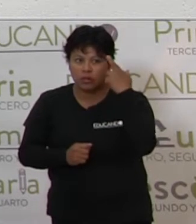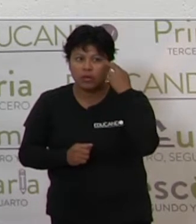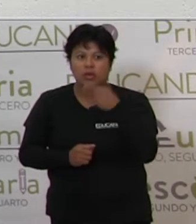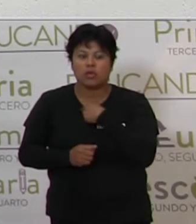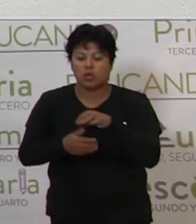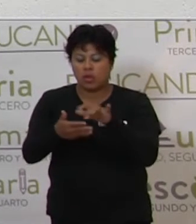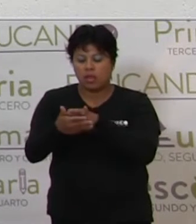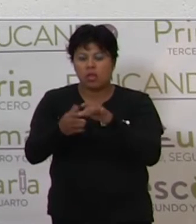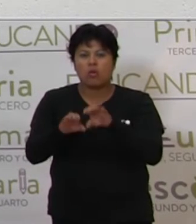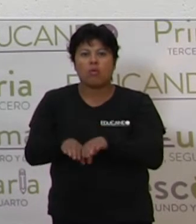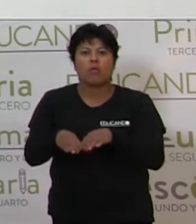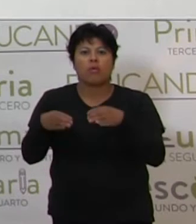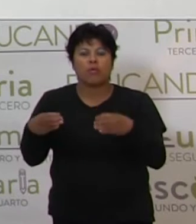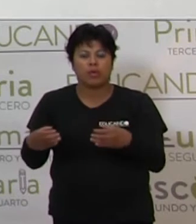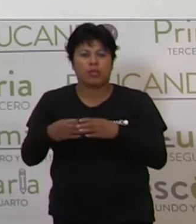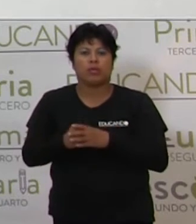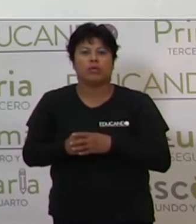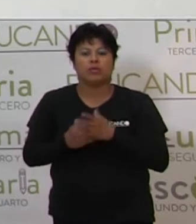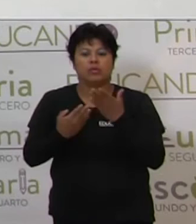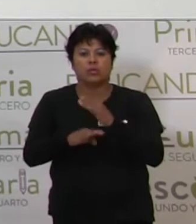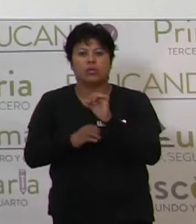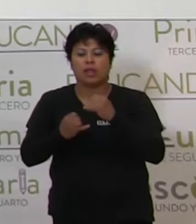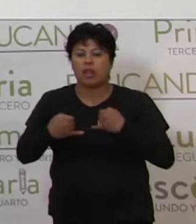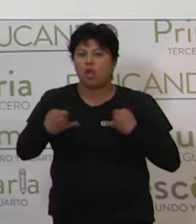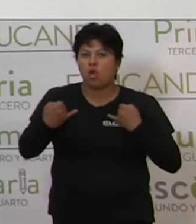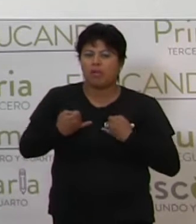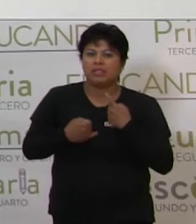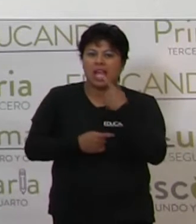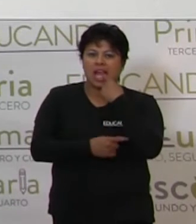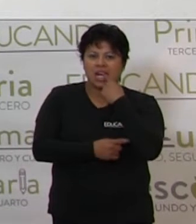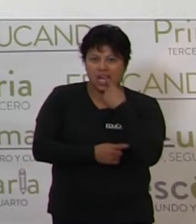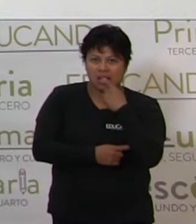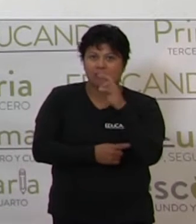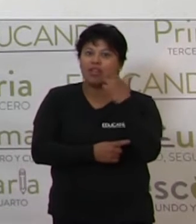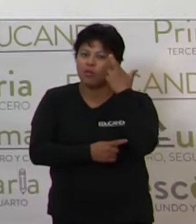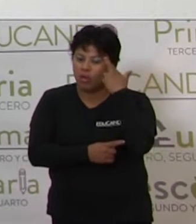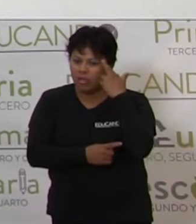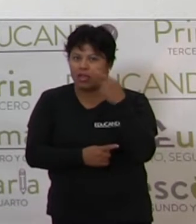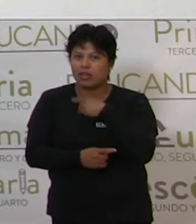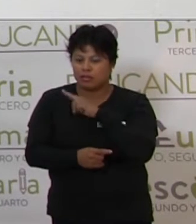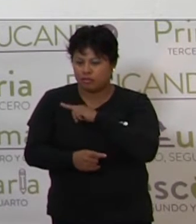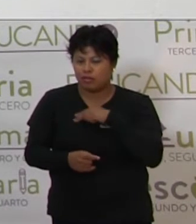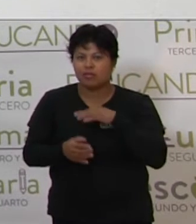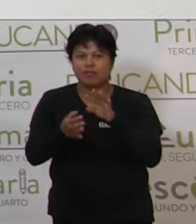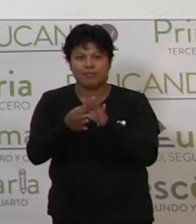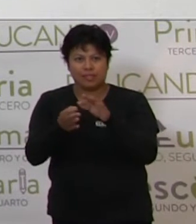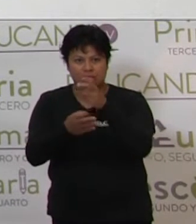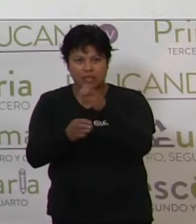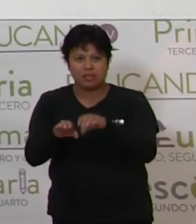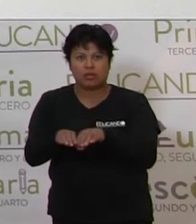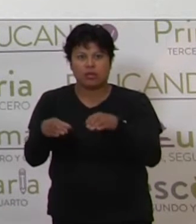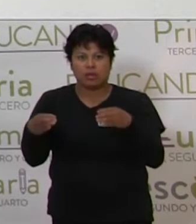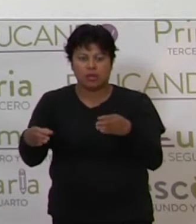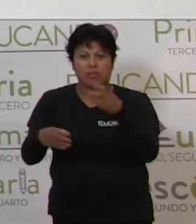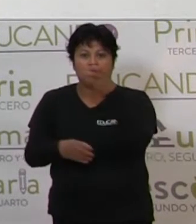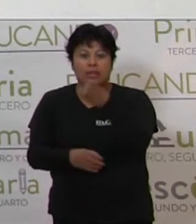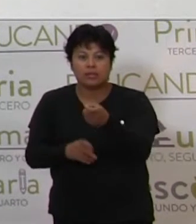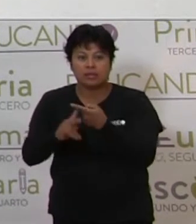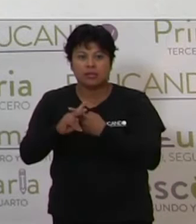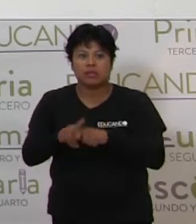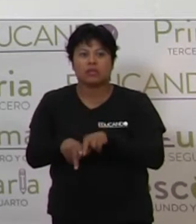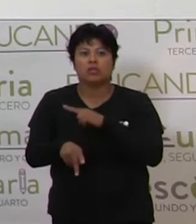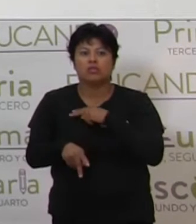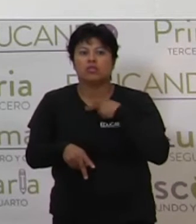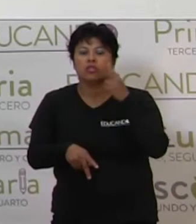leí un cuento de El joven celoso? ¿Recuerdan que analizamos ese cuento? Y que a partir de ahí